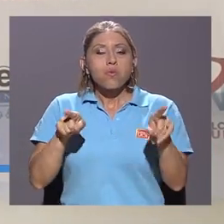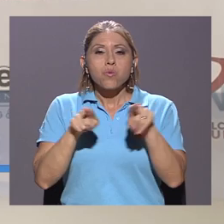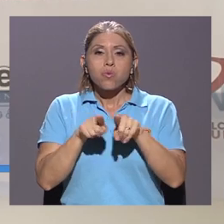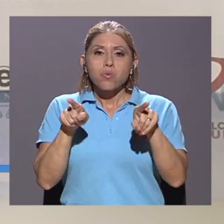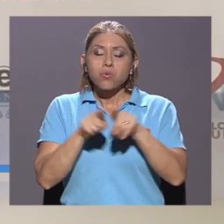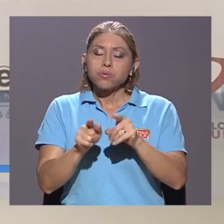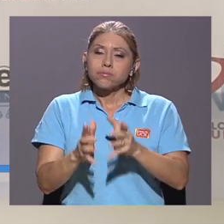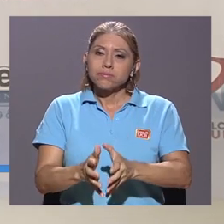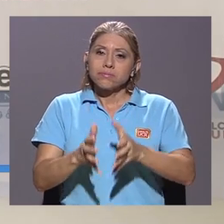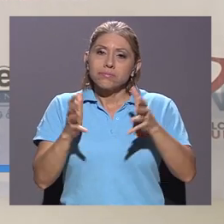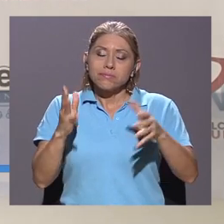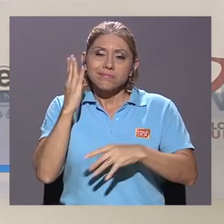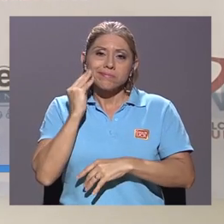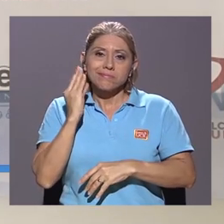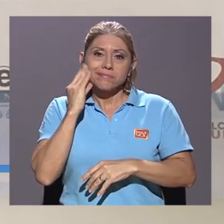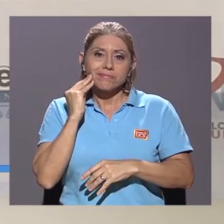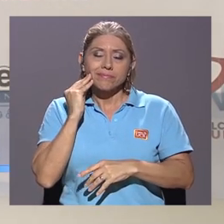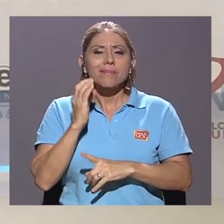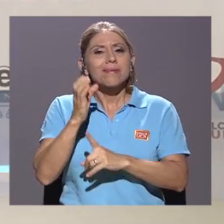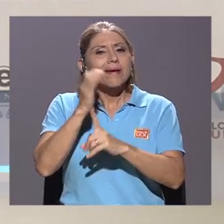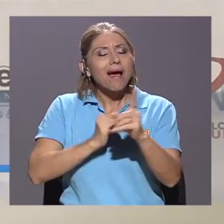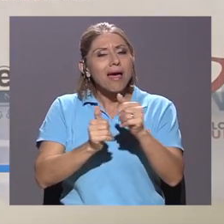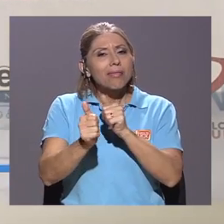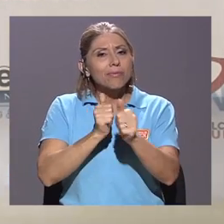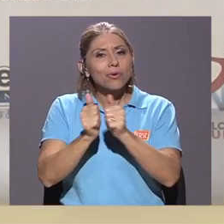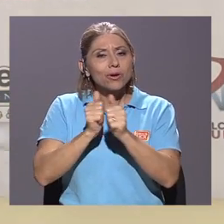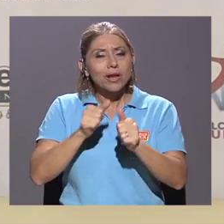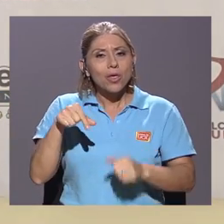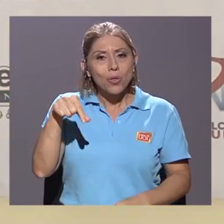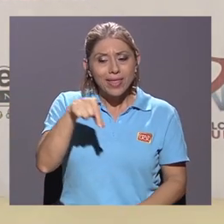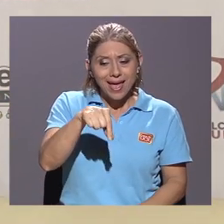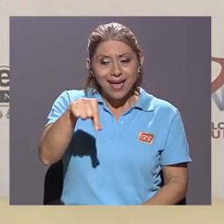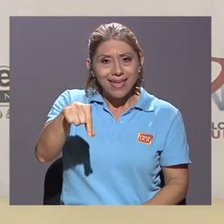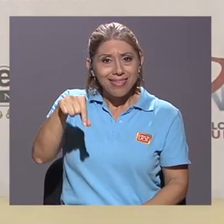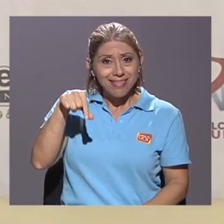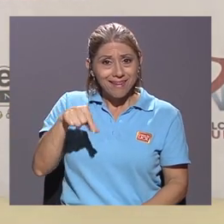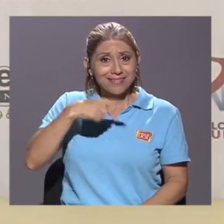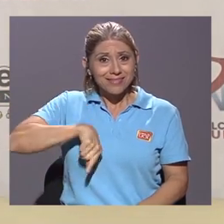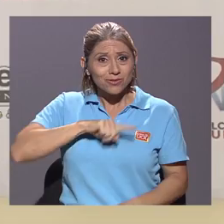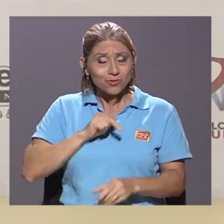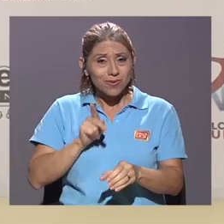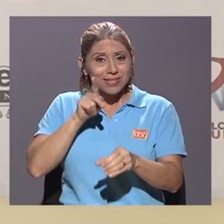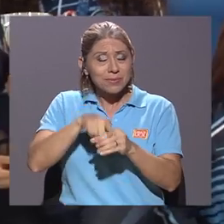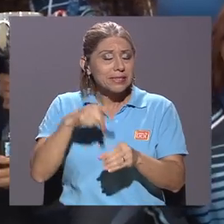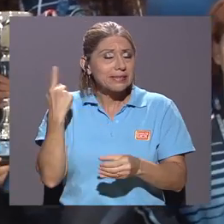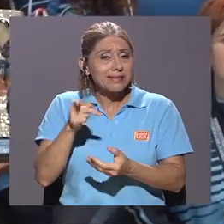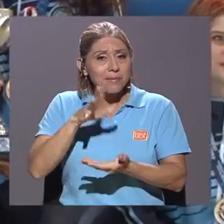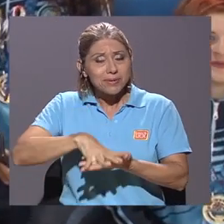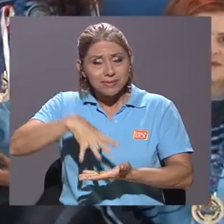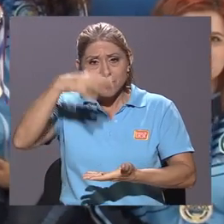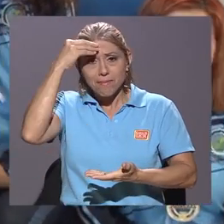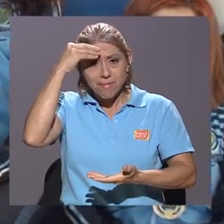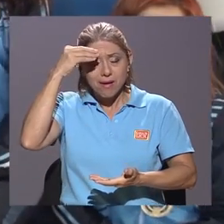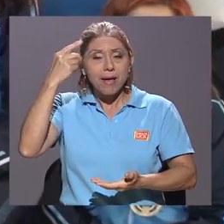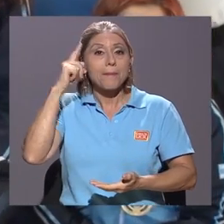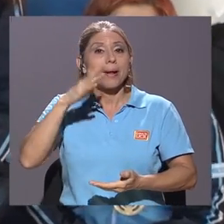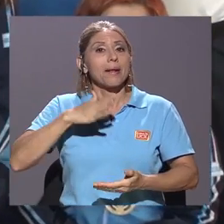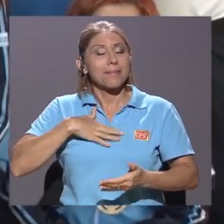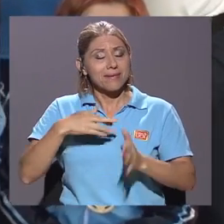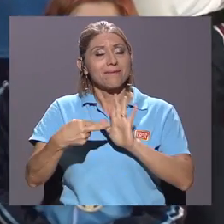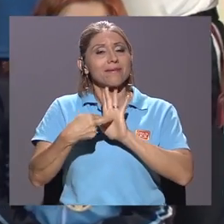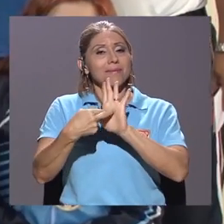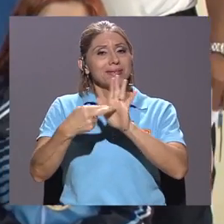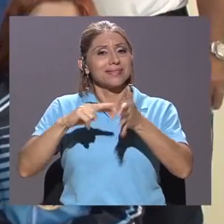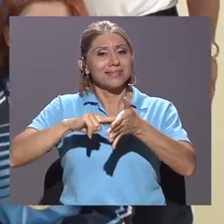creo que cada torneo de ajedrez en los que participamos este uno siempre se lleva un aprendizaje y para mí representa eso